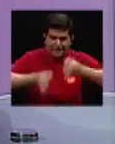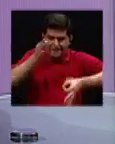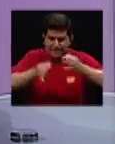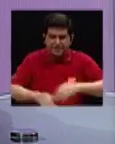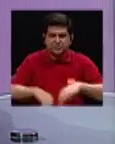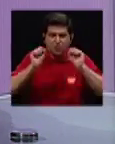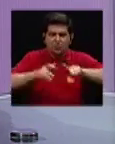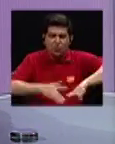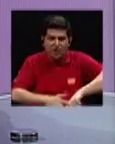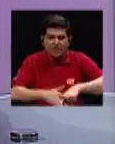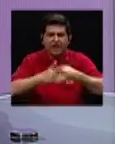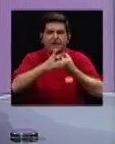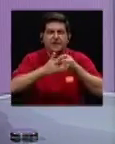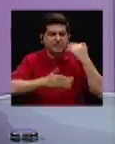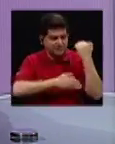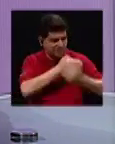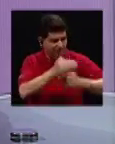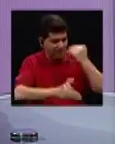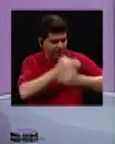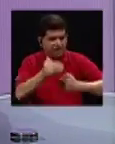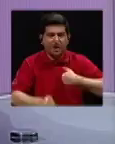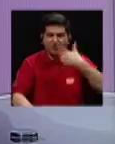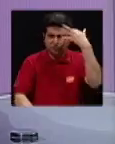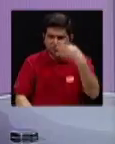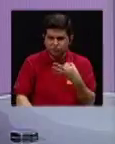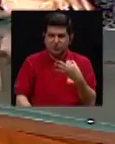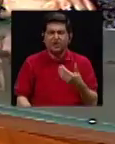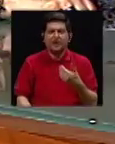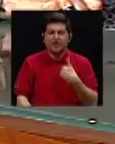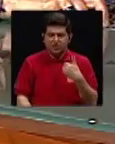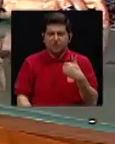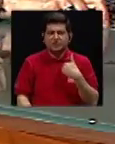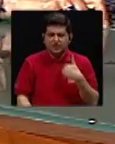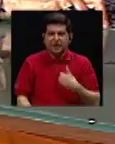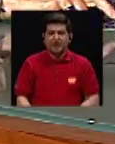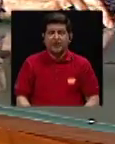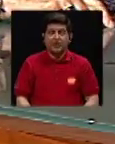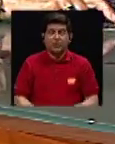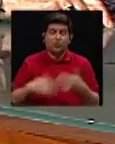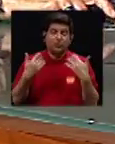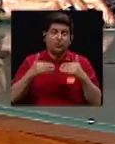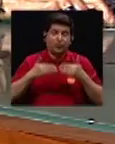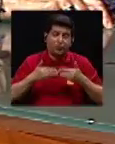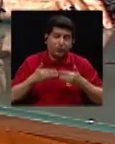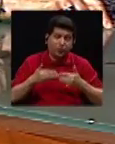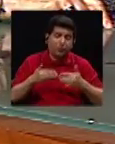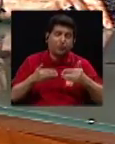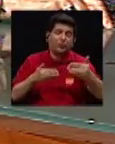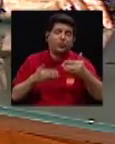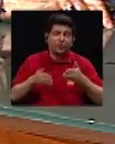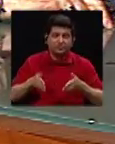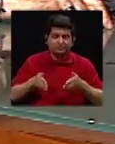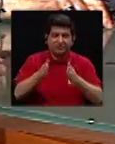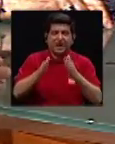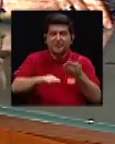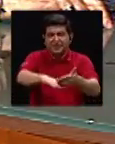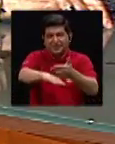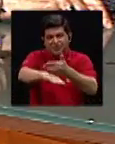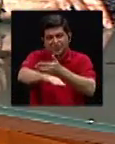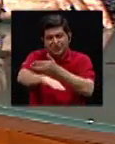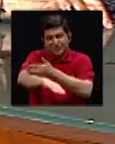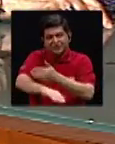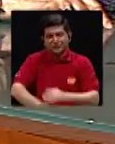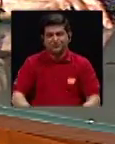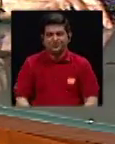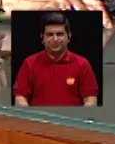tiempo que los mecanismos de Justicia empiecen a moverse Me parece que todavía tenemos un un un gran camino por